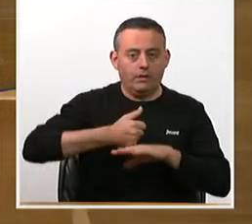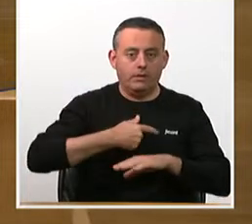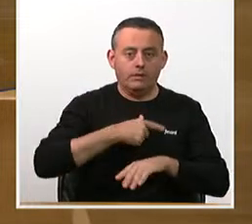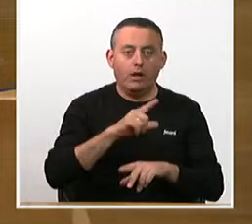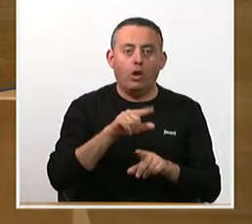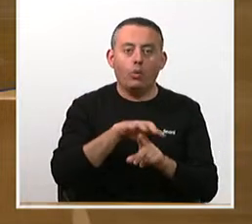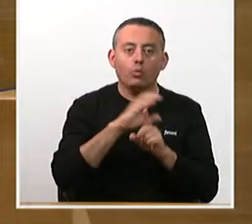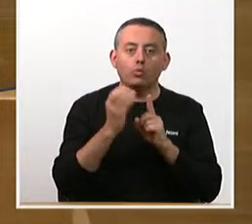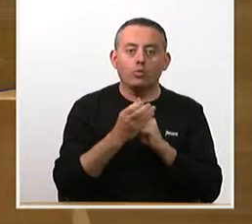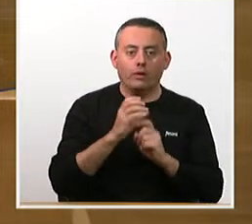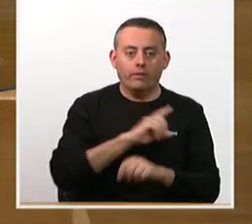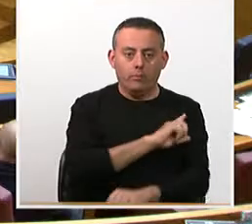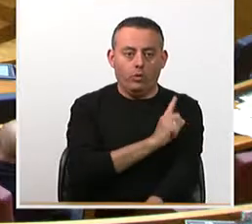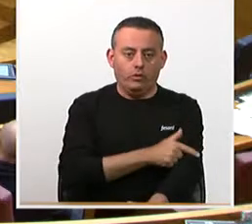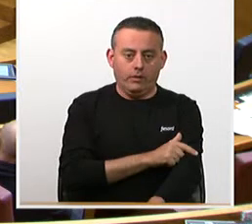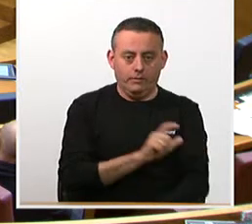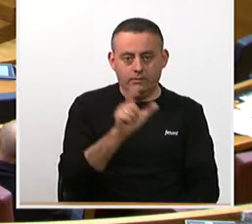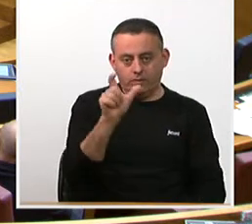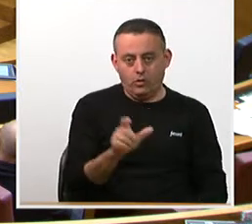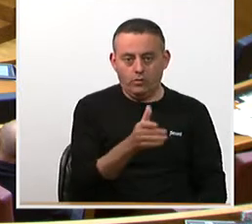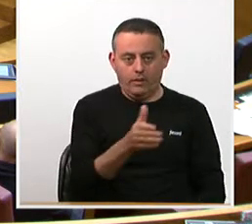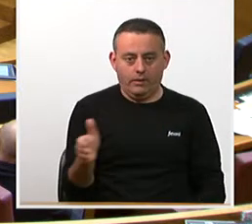deporte señor